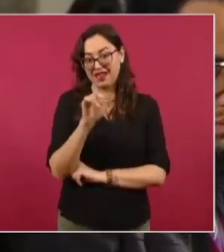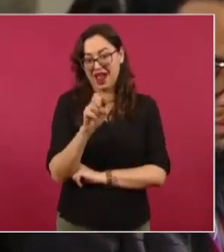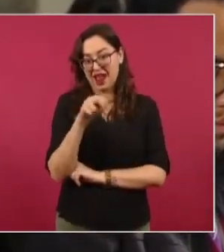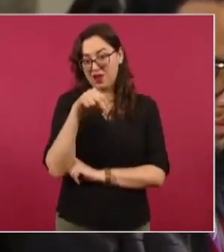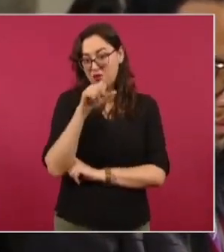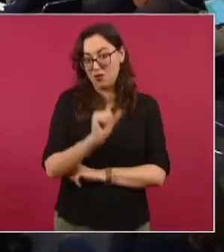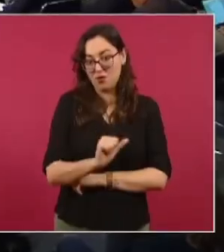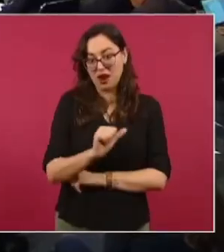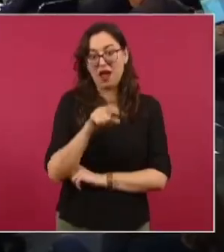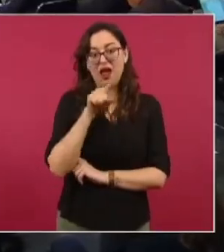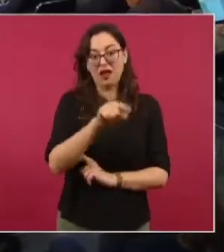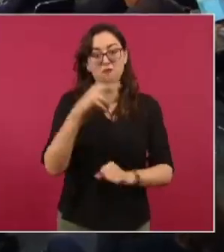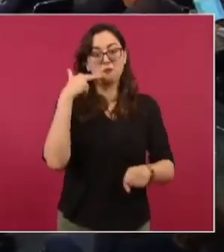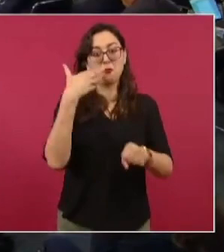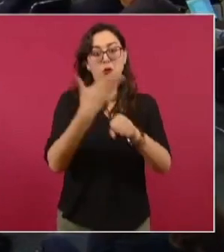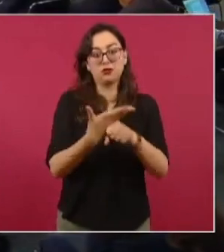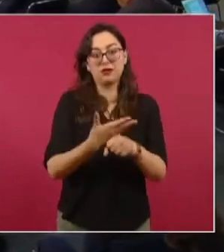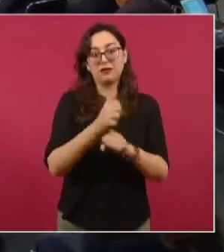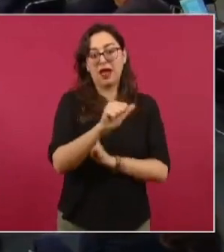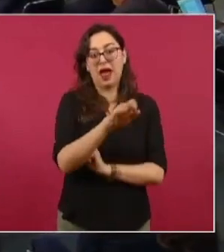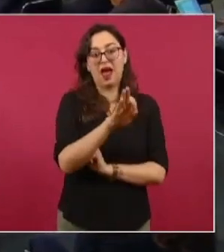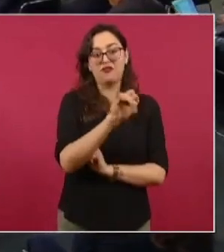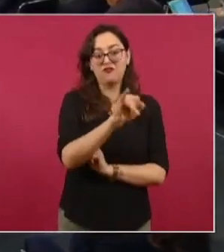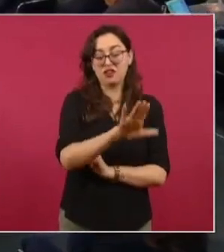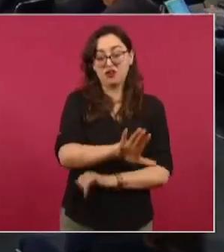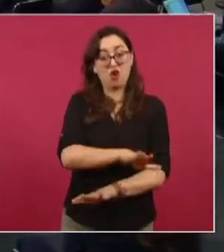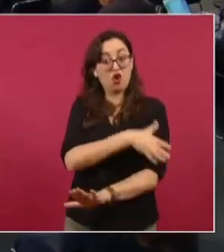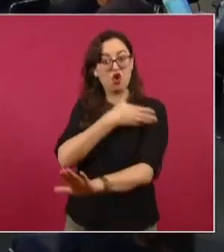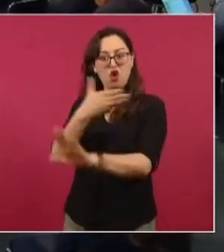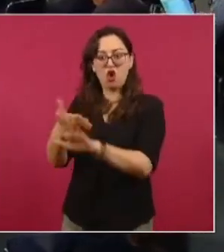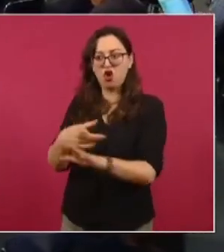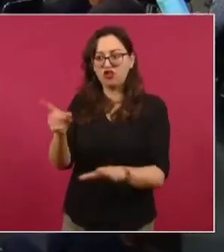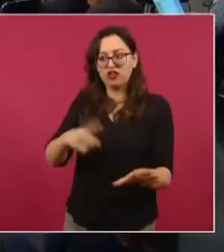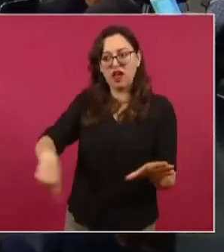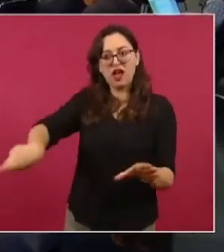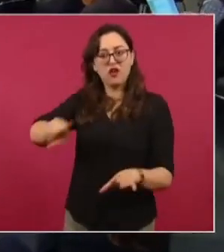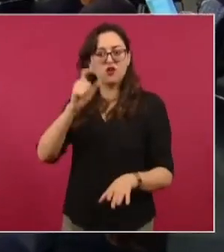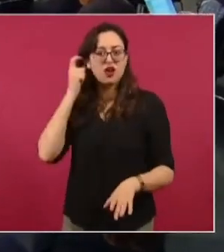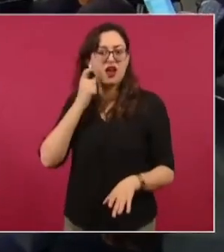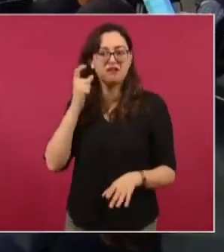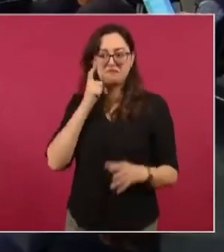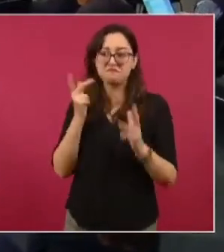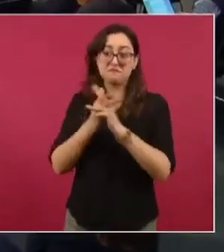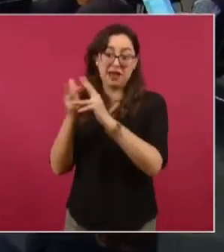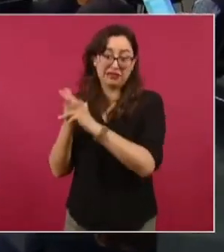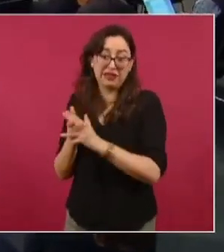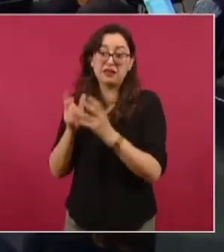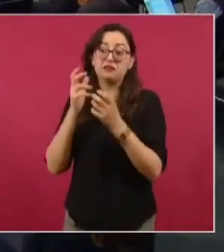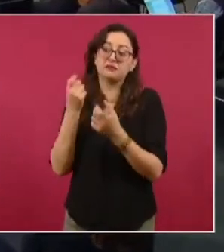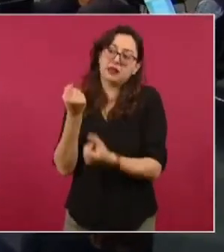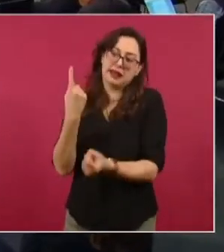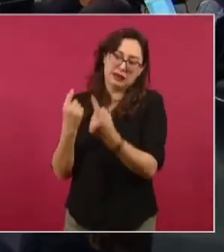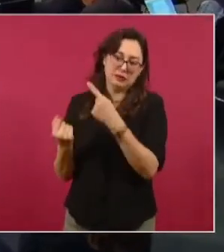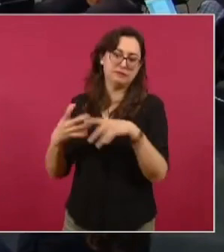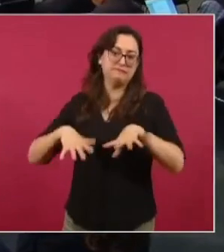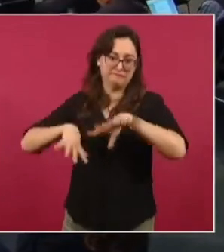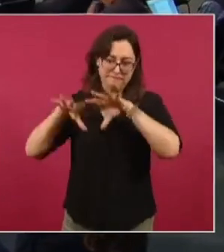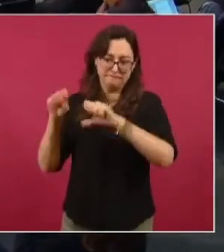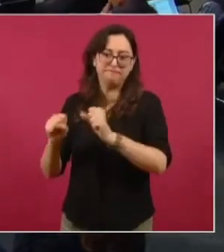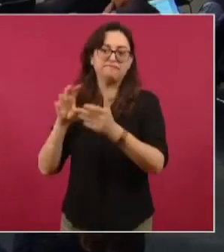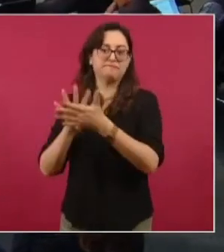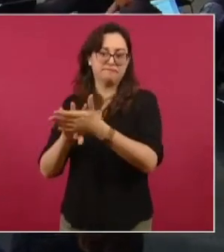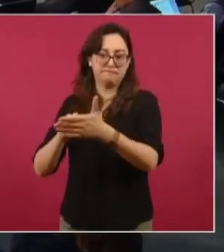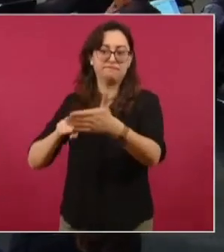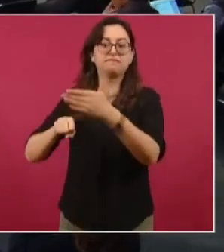acontecimiento en Guerrero y bueno el compañero Gilberto Aguirre Baena pues este el día de este